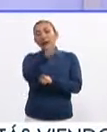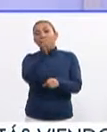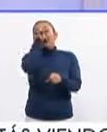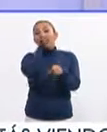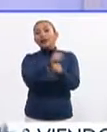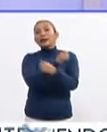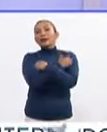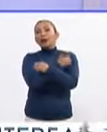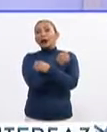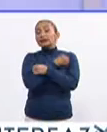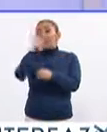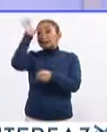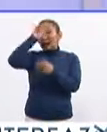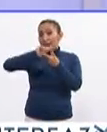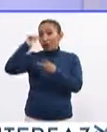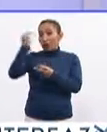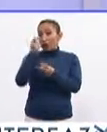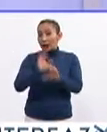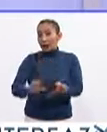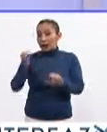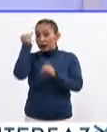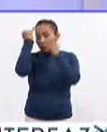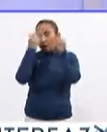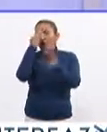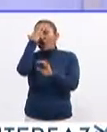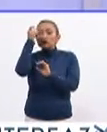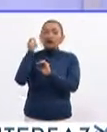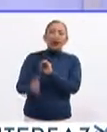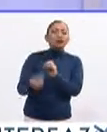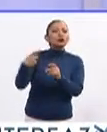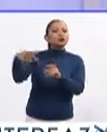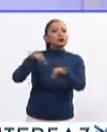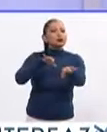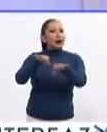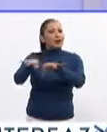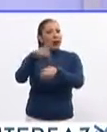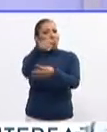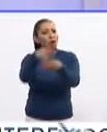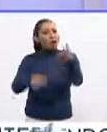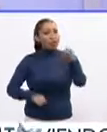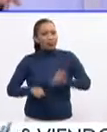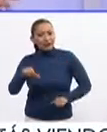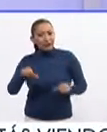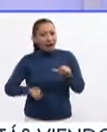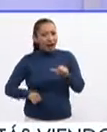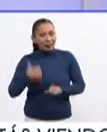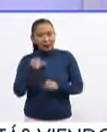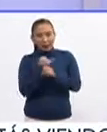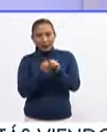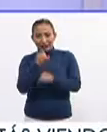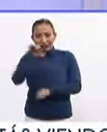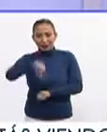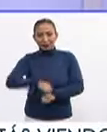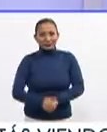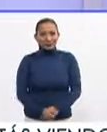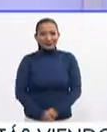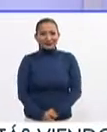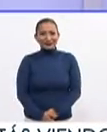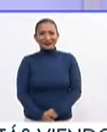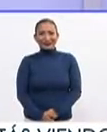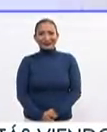la Secretaría de Educación, Ciencia, Tecnología e Innovación. Vamos a conocer cuáles son sus funciones en nuestro reportaje del